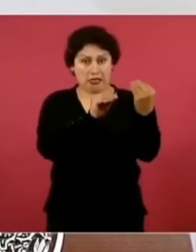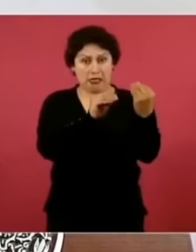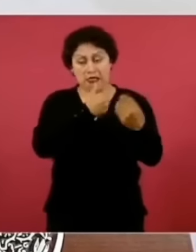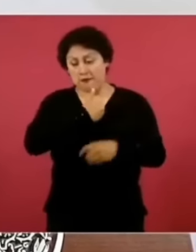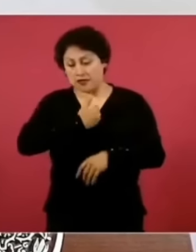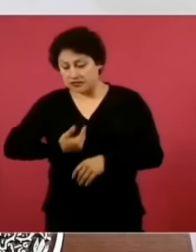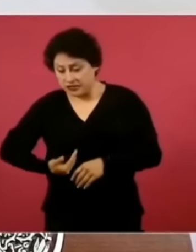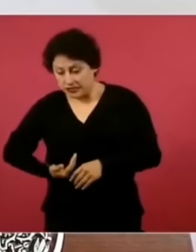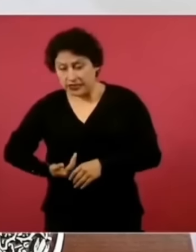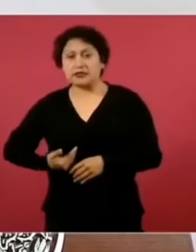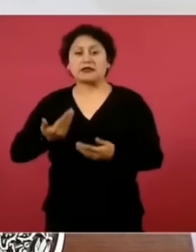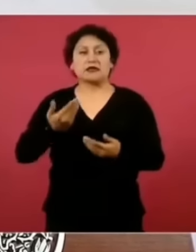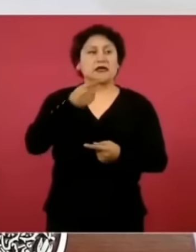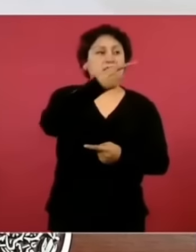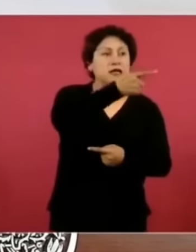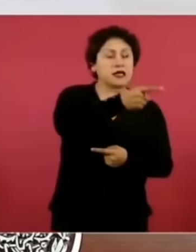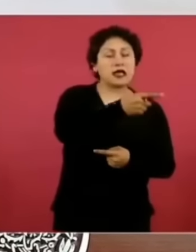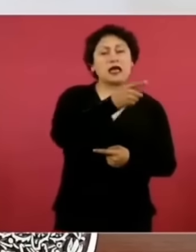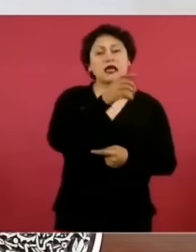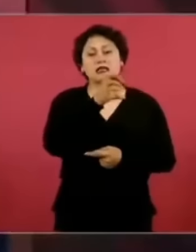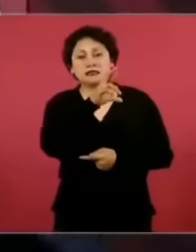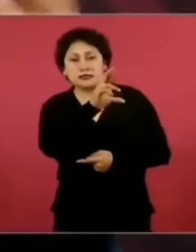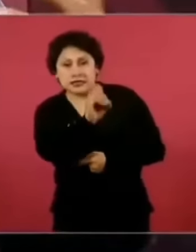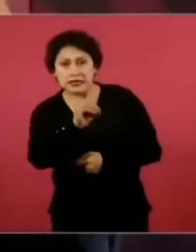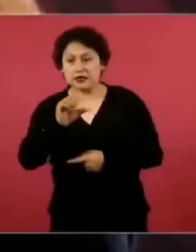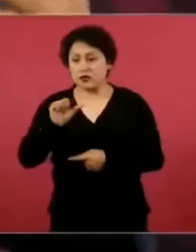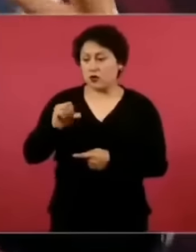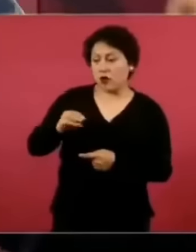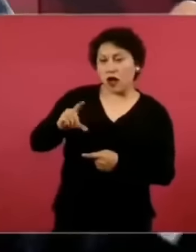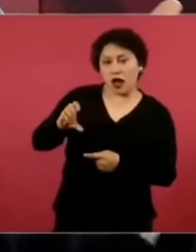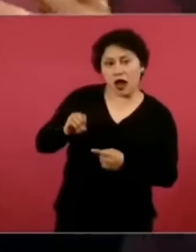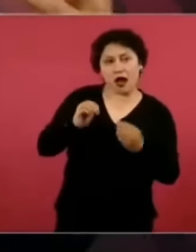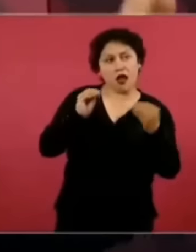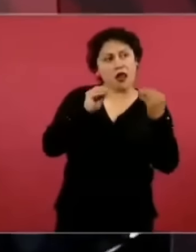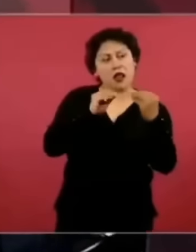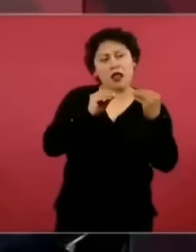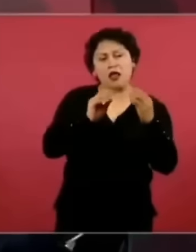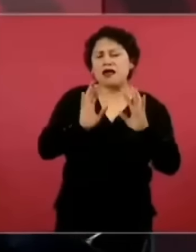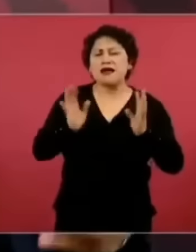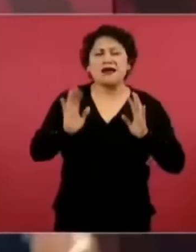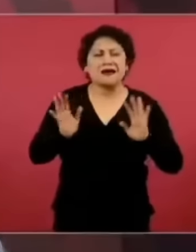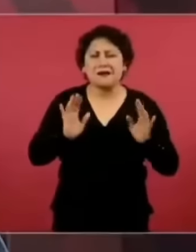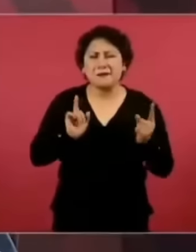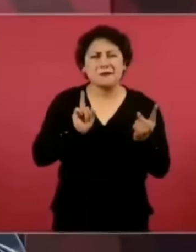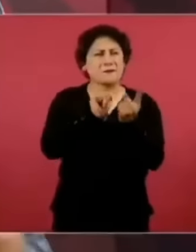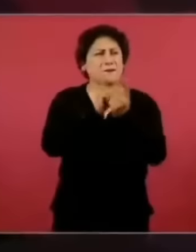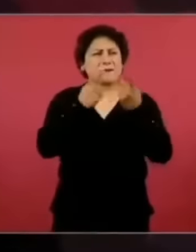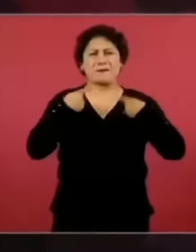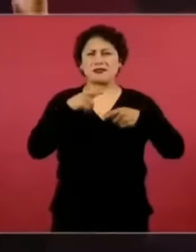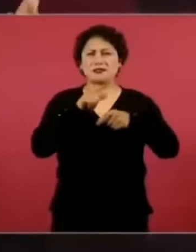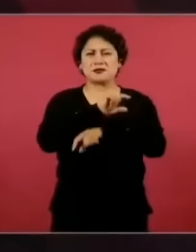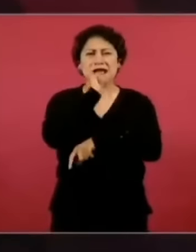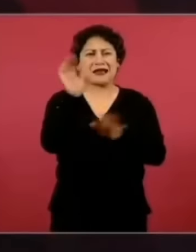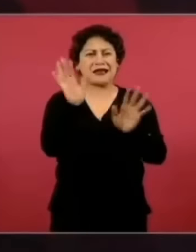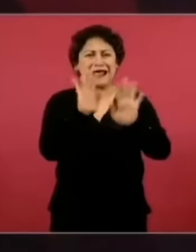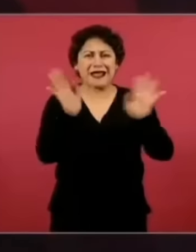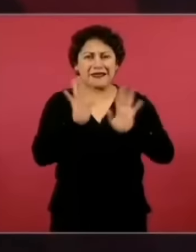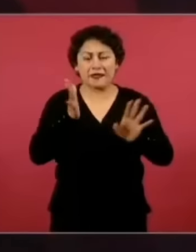Manuel, no. Son proyectos de nación distintos, contrapuestos. Imagínense el daño